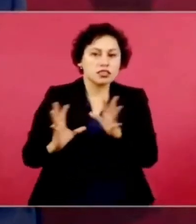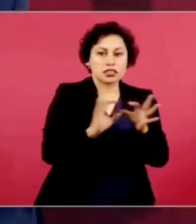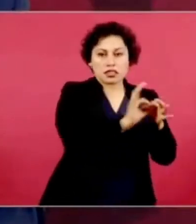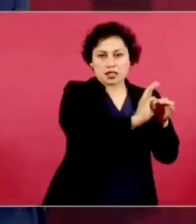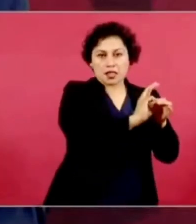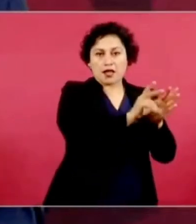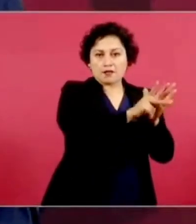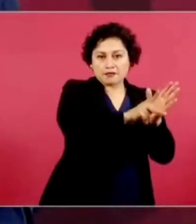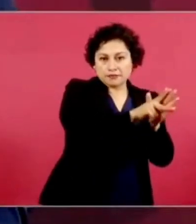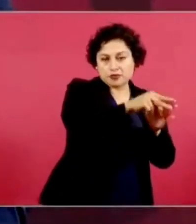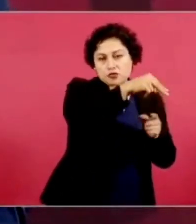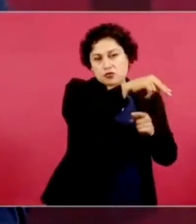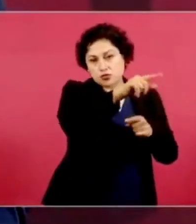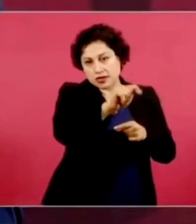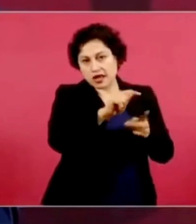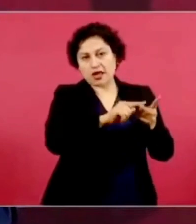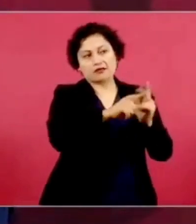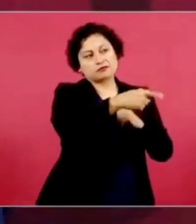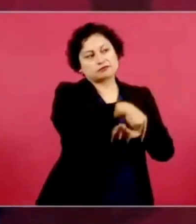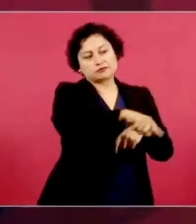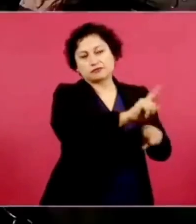y con los intelectuales orgánicos